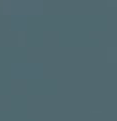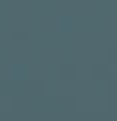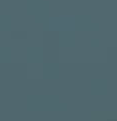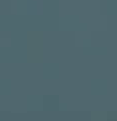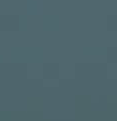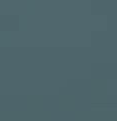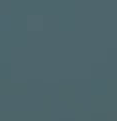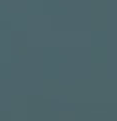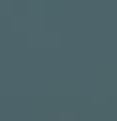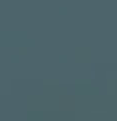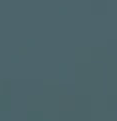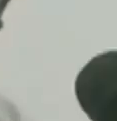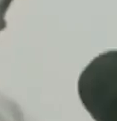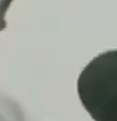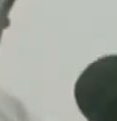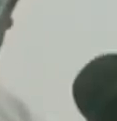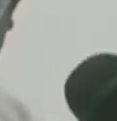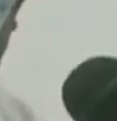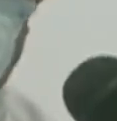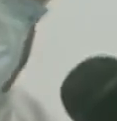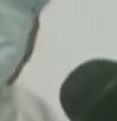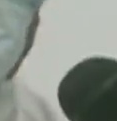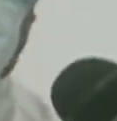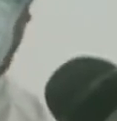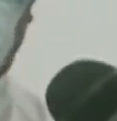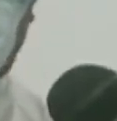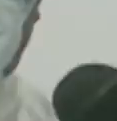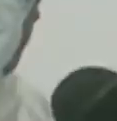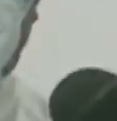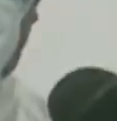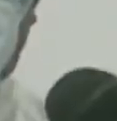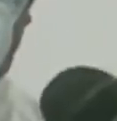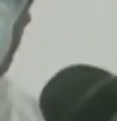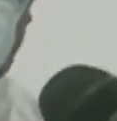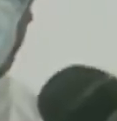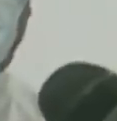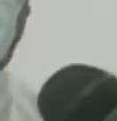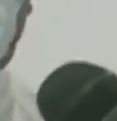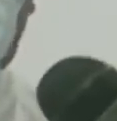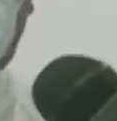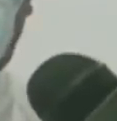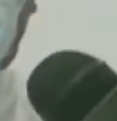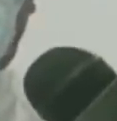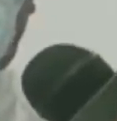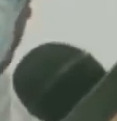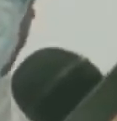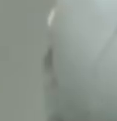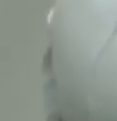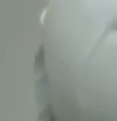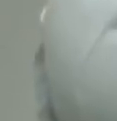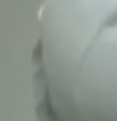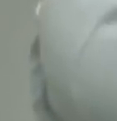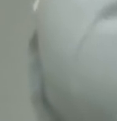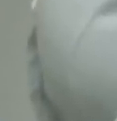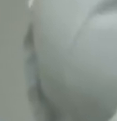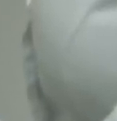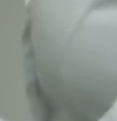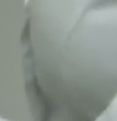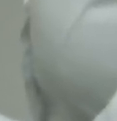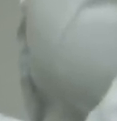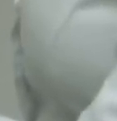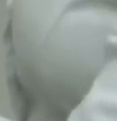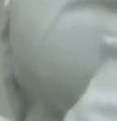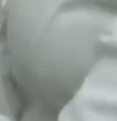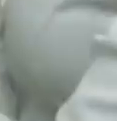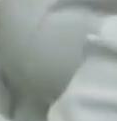a todos nuestros hermanos venezolanos. Hay que darle gracias a Dios por este apoyo que nos ha brindado tanto el presidente de la